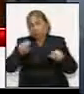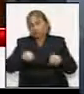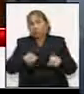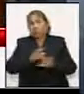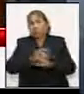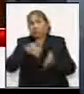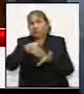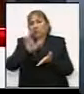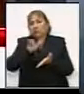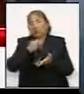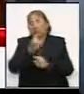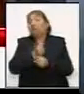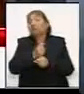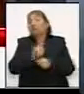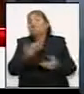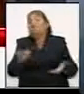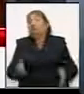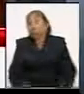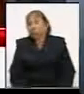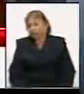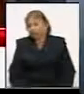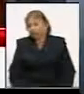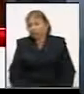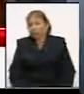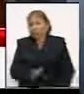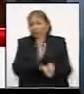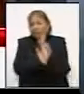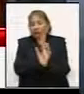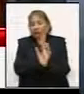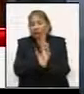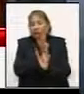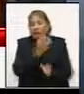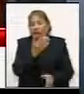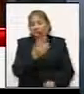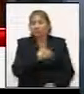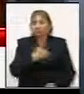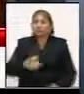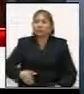nomás. Un maltrato psicológico, señora presidenta.